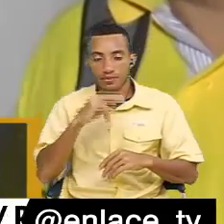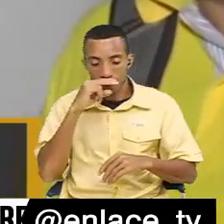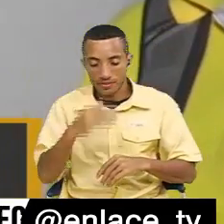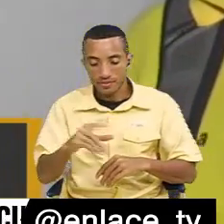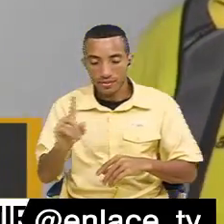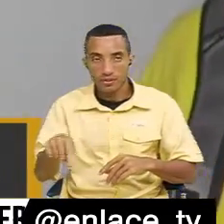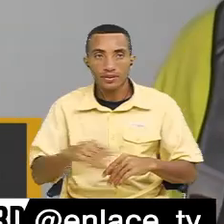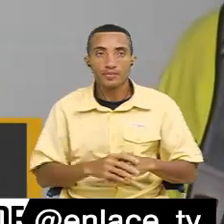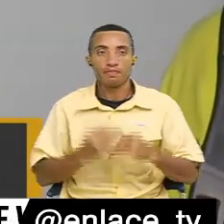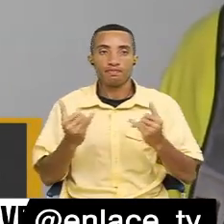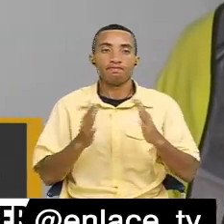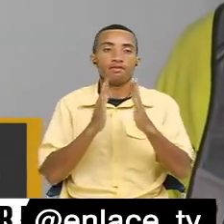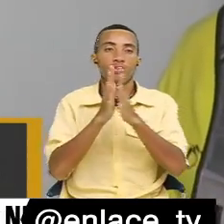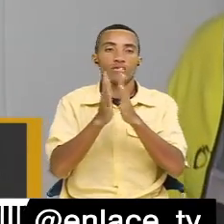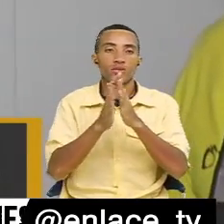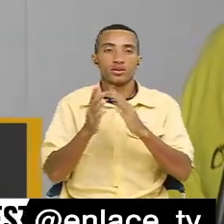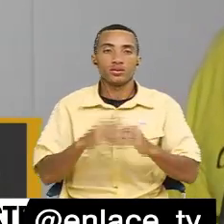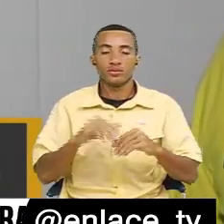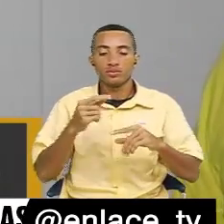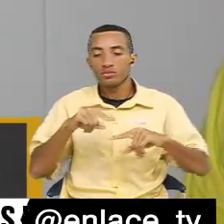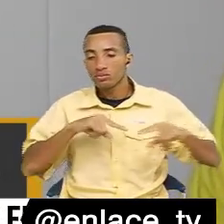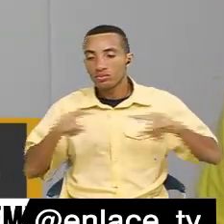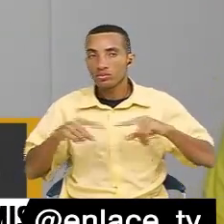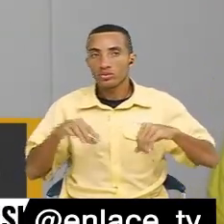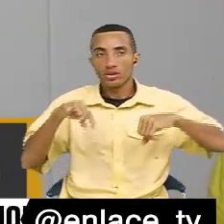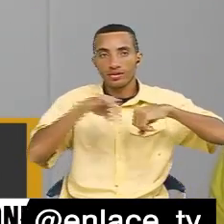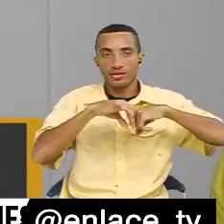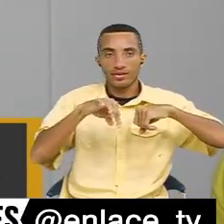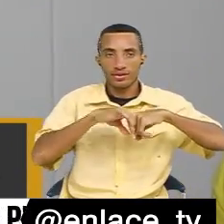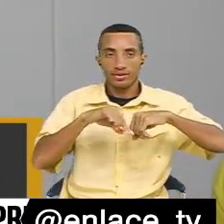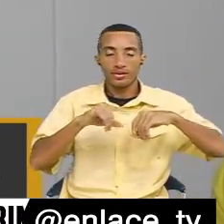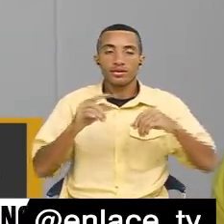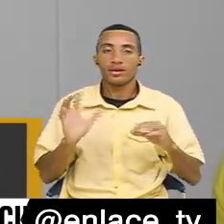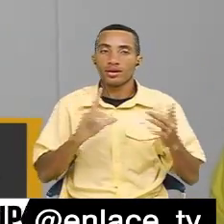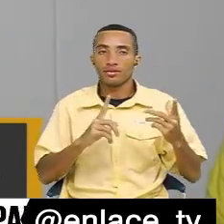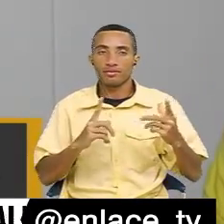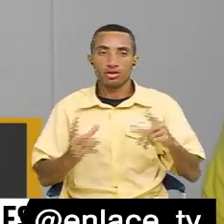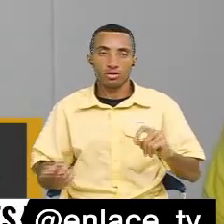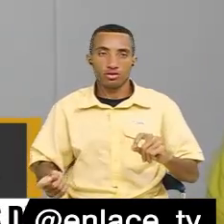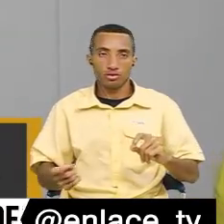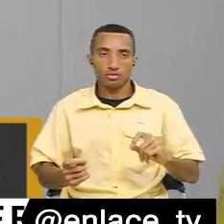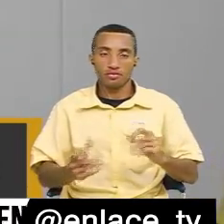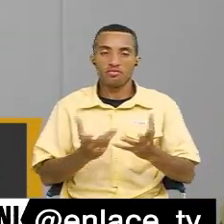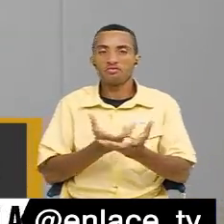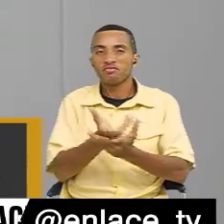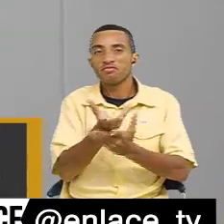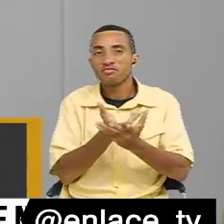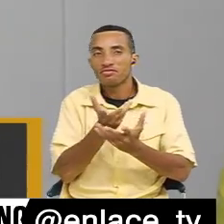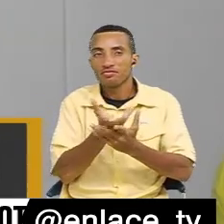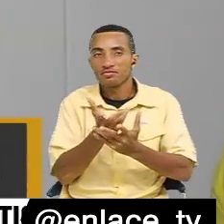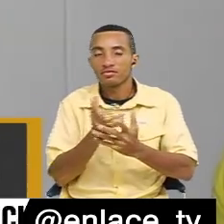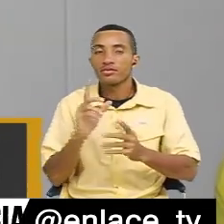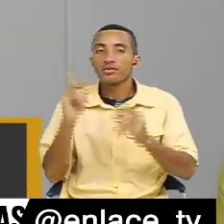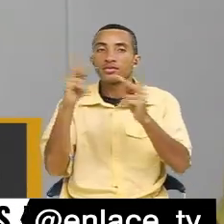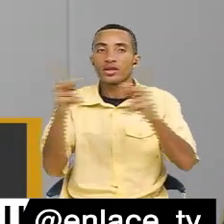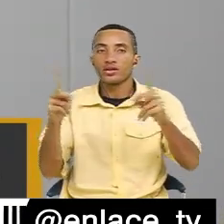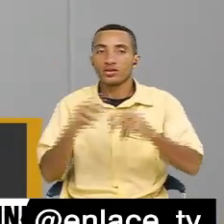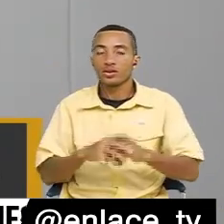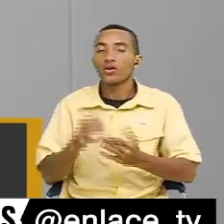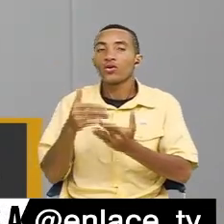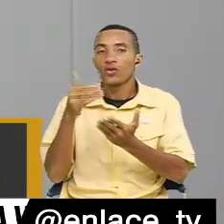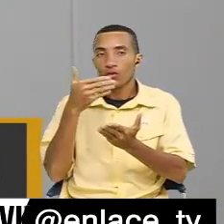aquí, desde las oficinas administrativas de Alianza Petrolera, todo preparado, todo listo. Y la recomendación, por supuesto, es que las personas compren